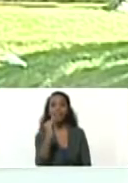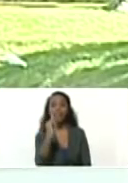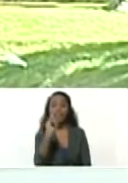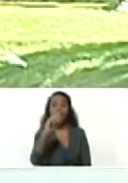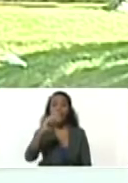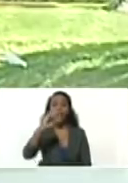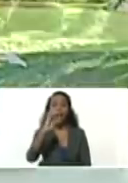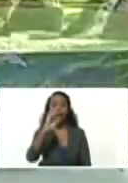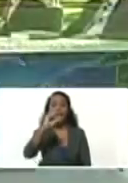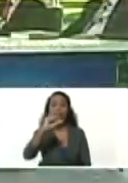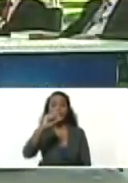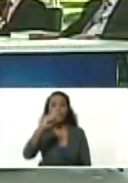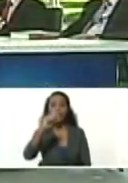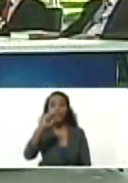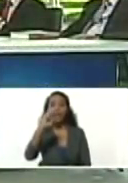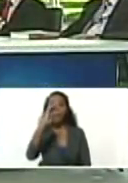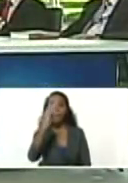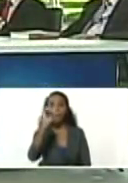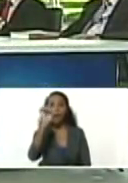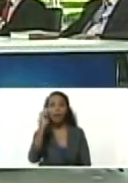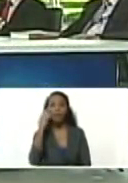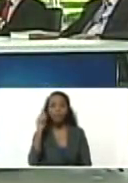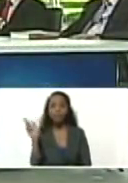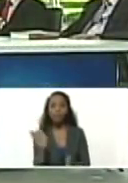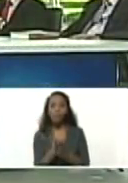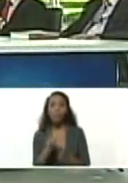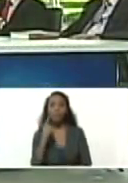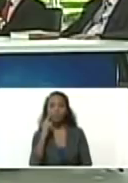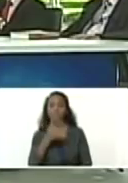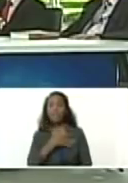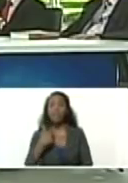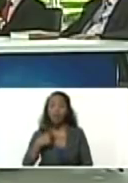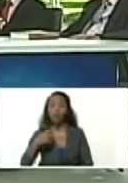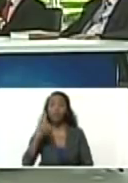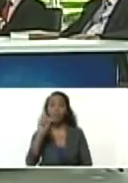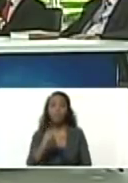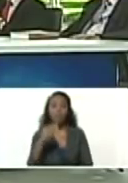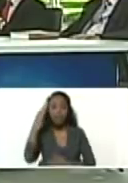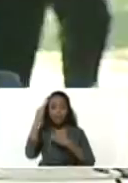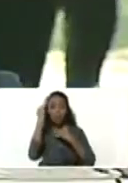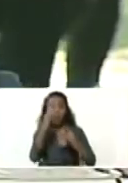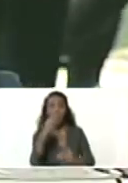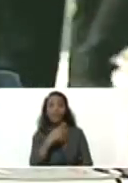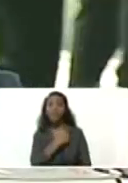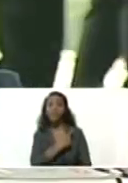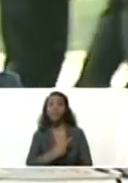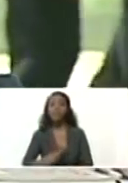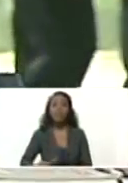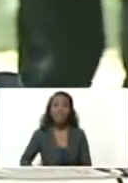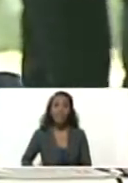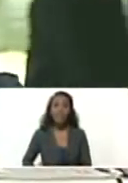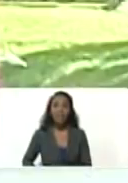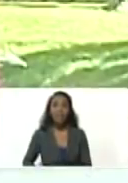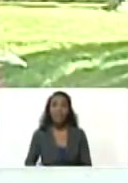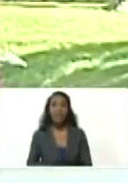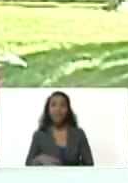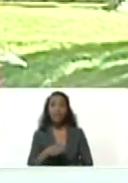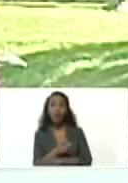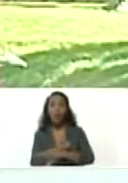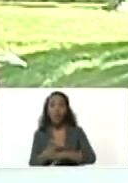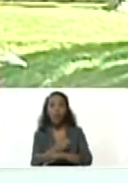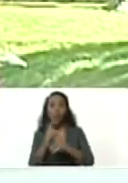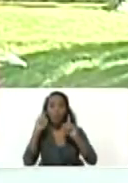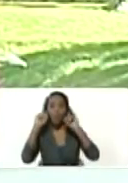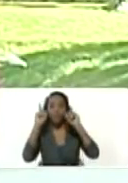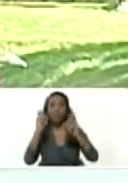integrante del Estado Mayor Evangélico. También quiero saludar al vicepresidente de gobierno,